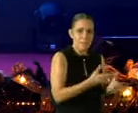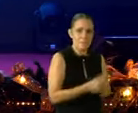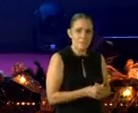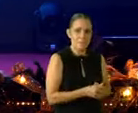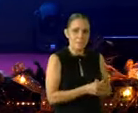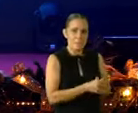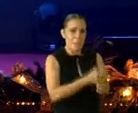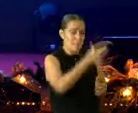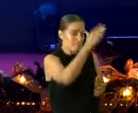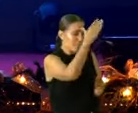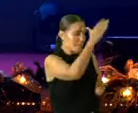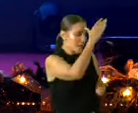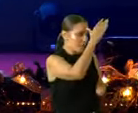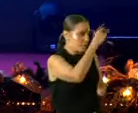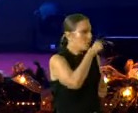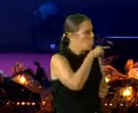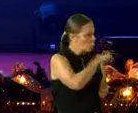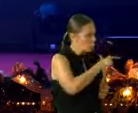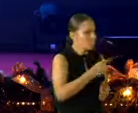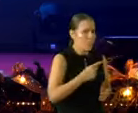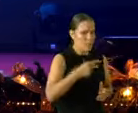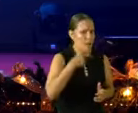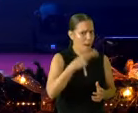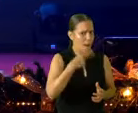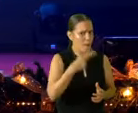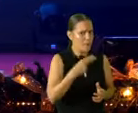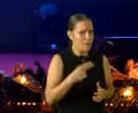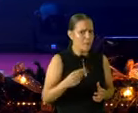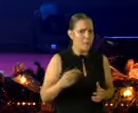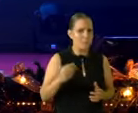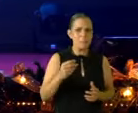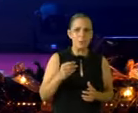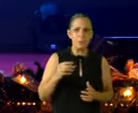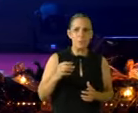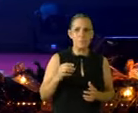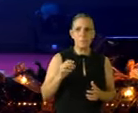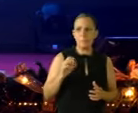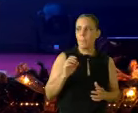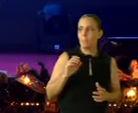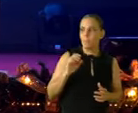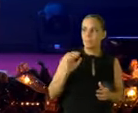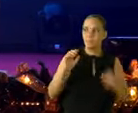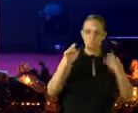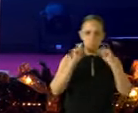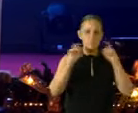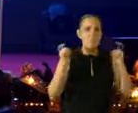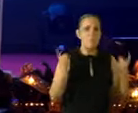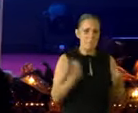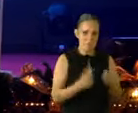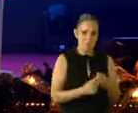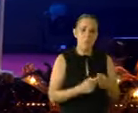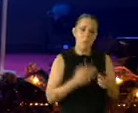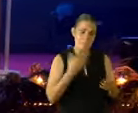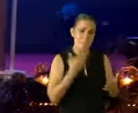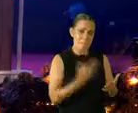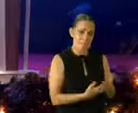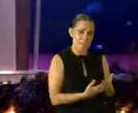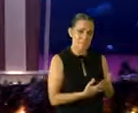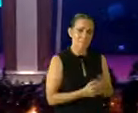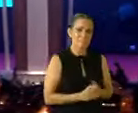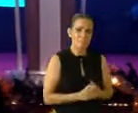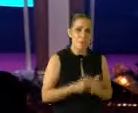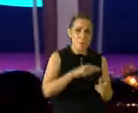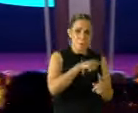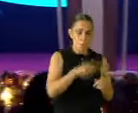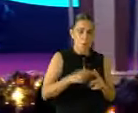muy bien. Me dice, yo soy argentino e italiano. Y hice una conversación y le dije, muchas gracias y me fui. Cuando viene